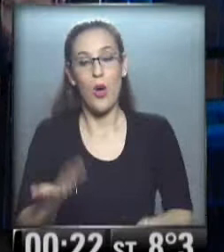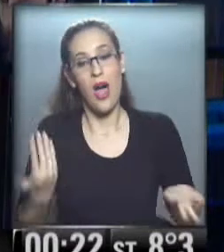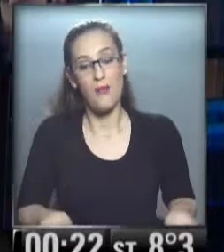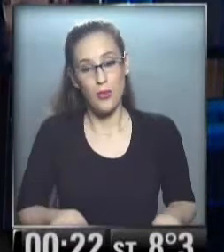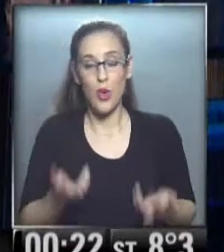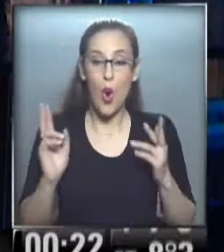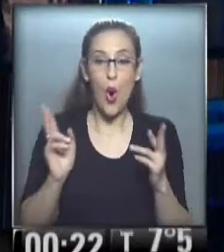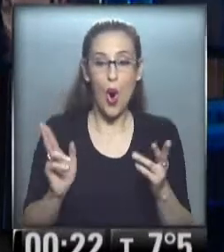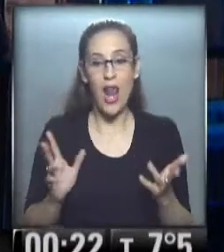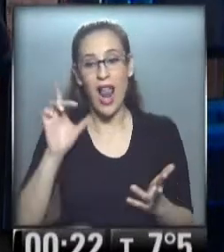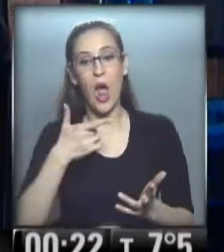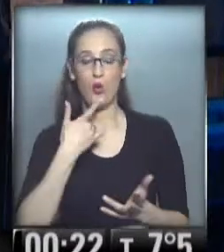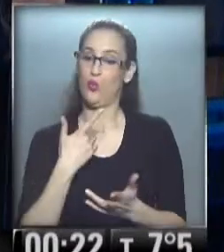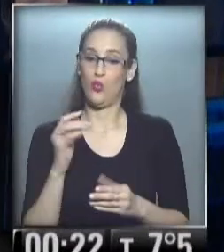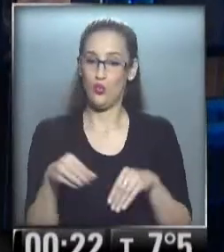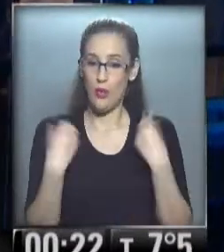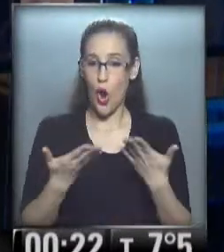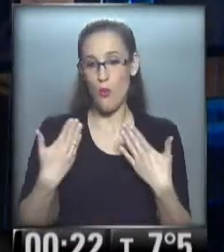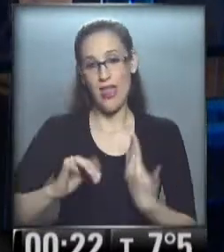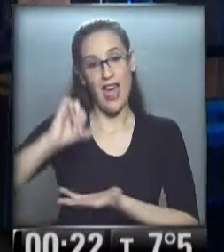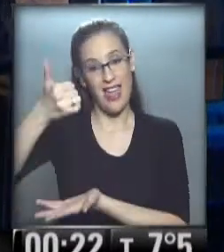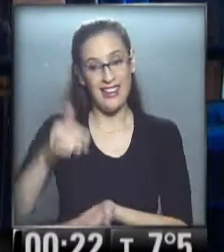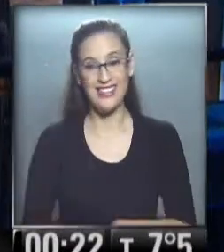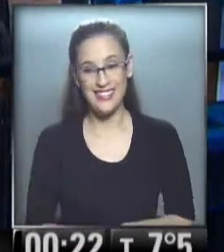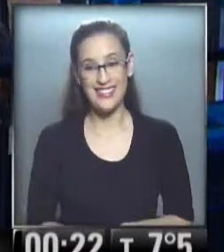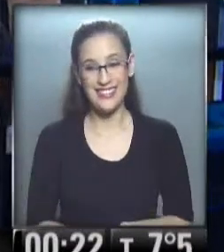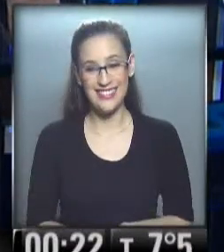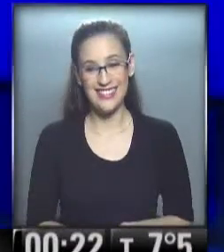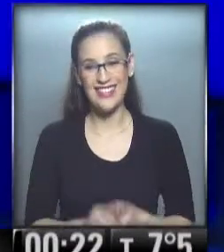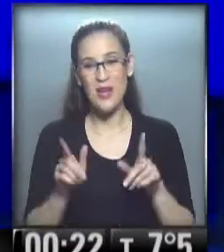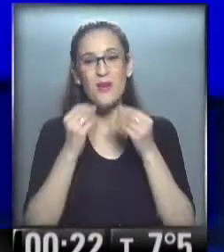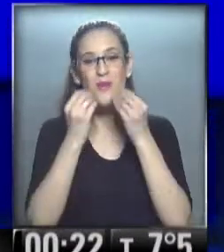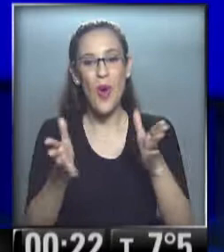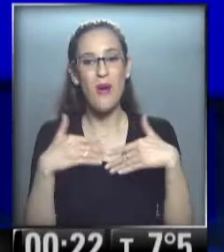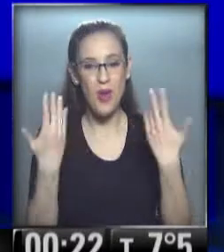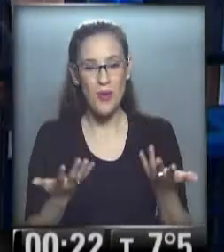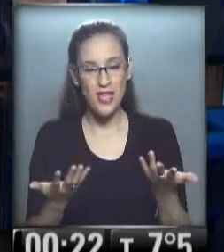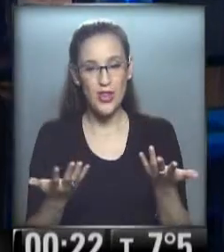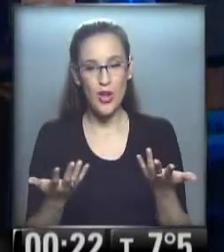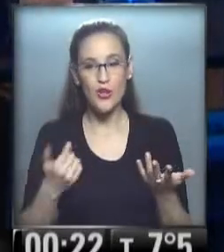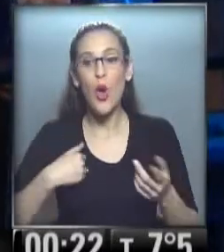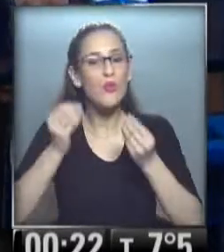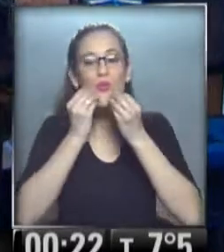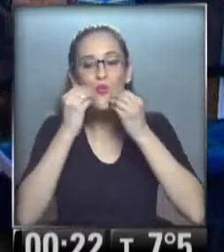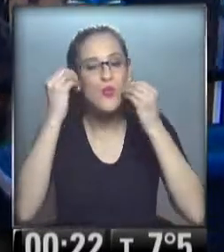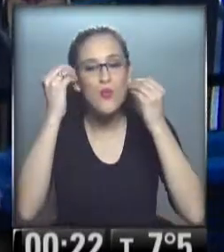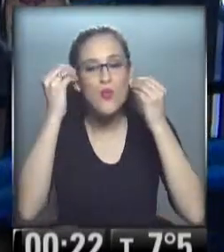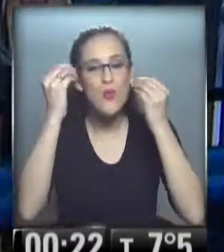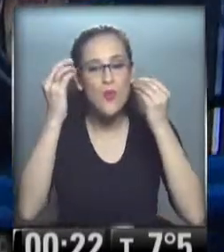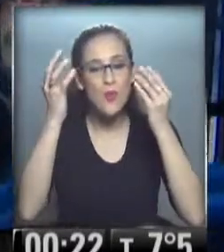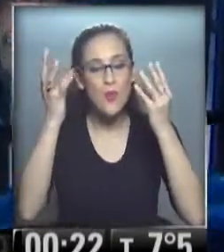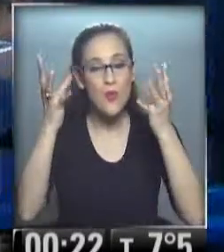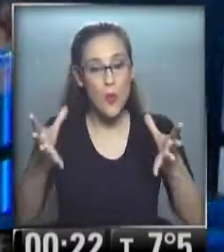en los próximos minutos por supuesto llevándome sabrá bien yo le dejo saludos a nuestro